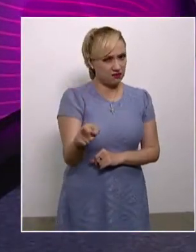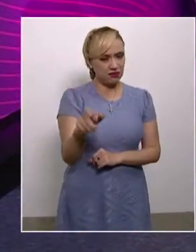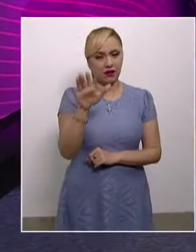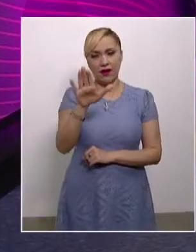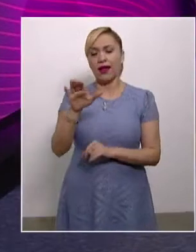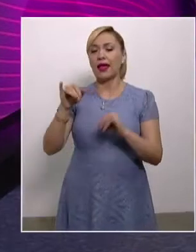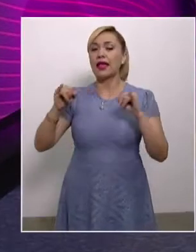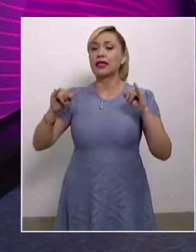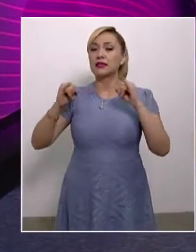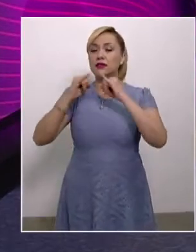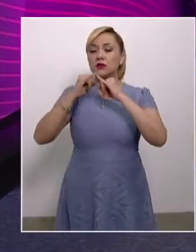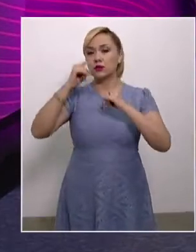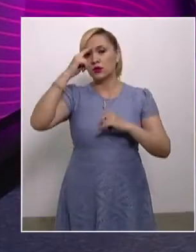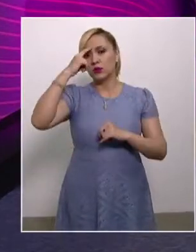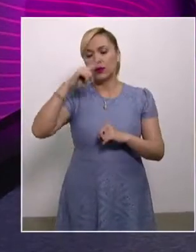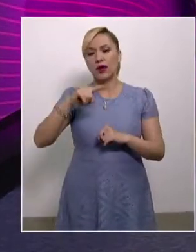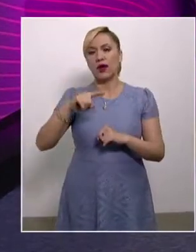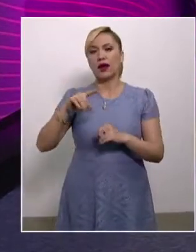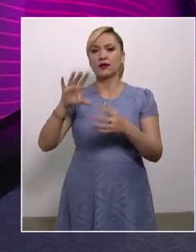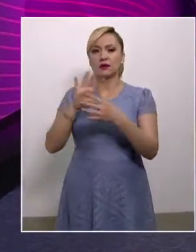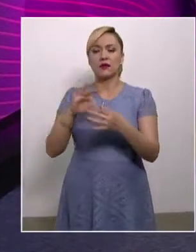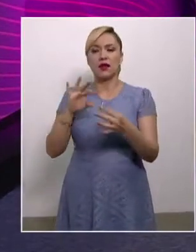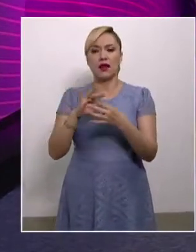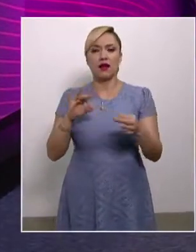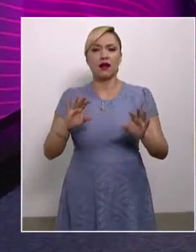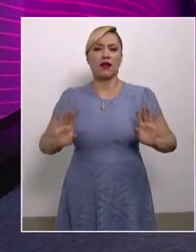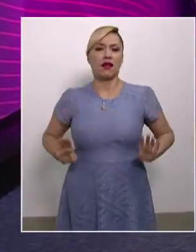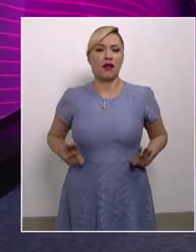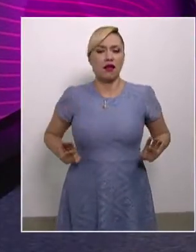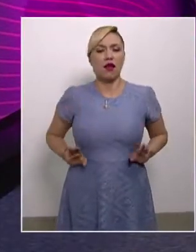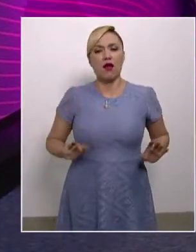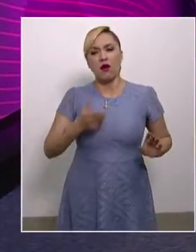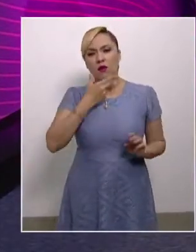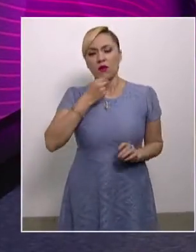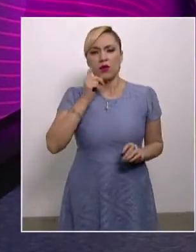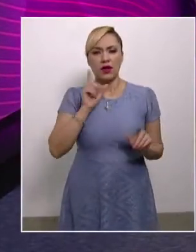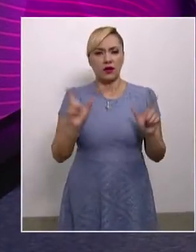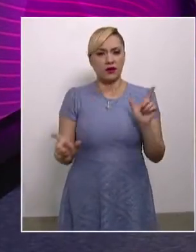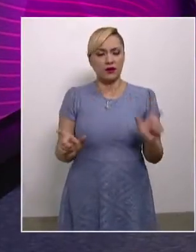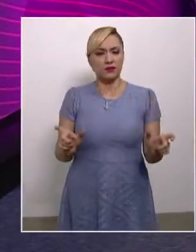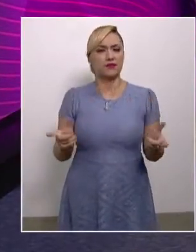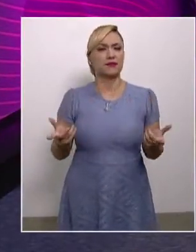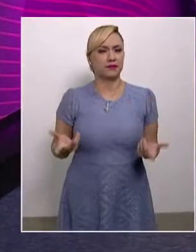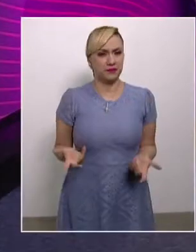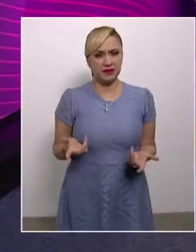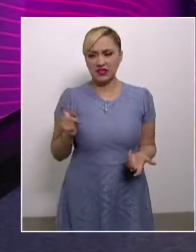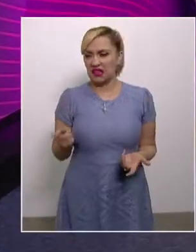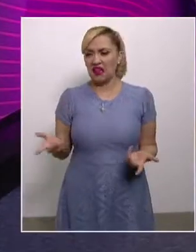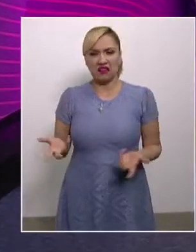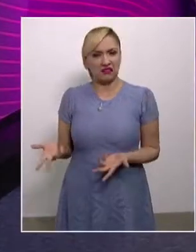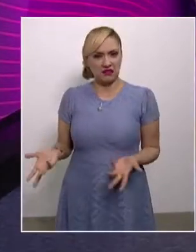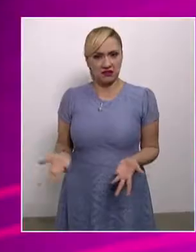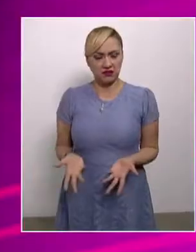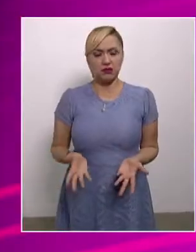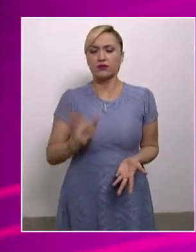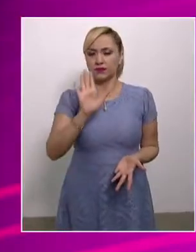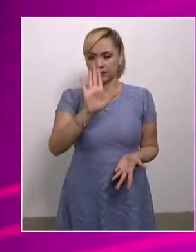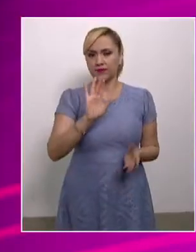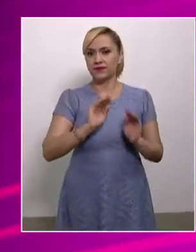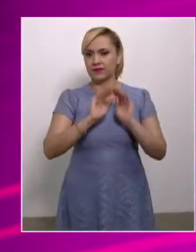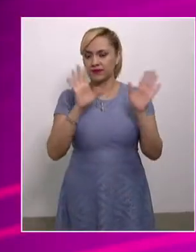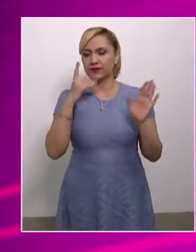de los temas de género. ¿Nos puedes contar un poco por qué surge o cuándo surge IMUMI y qué es lo que hacen? Claro, gracias,